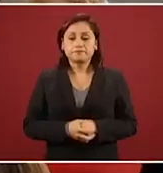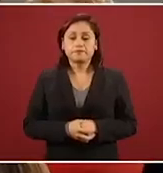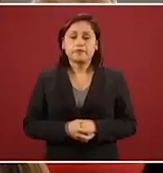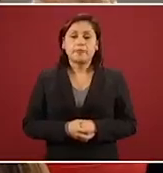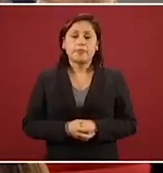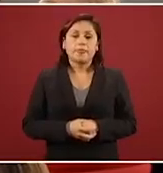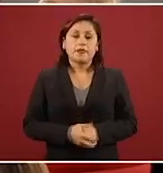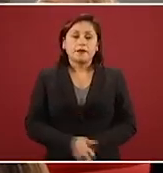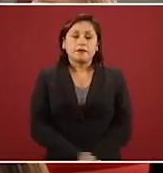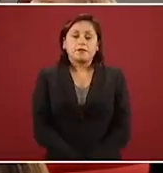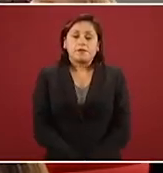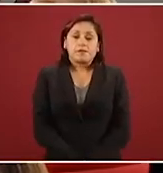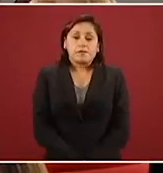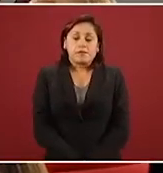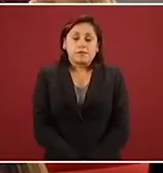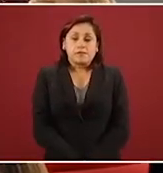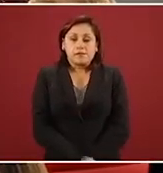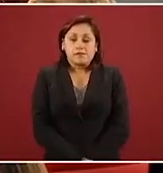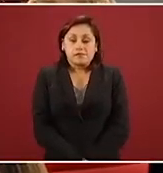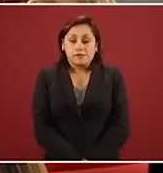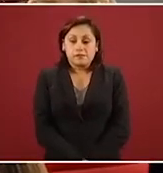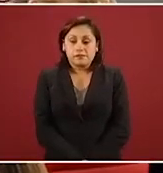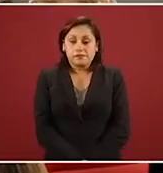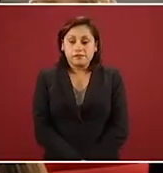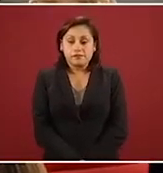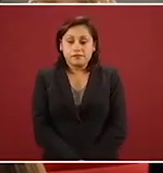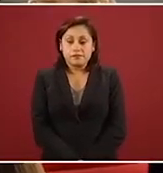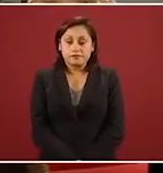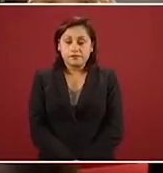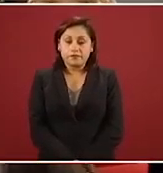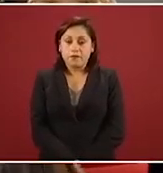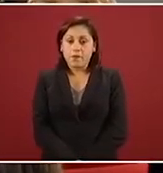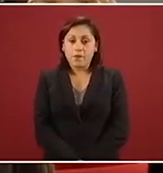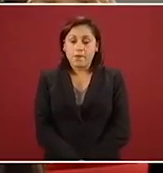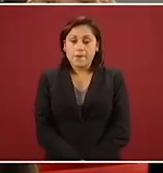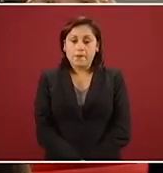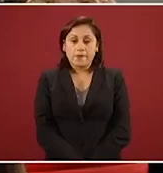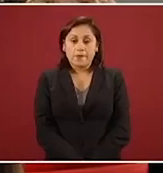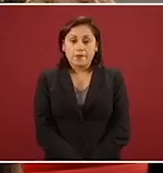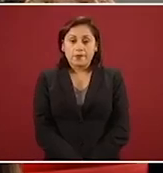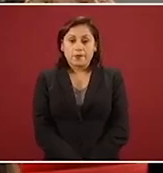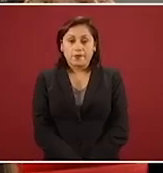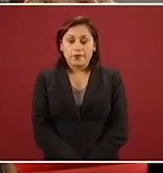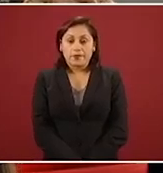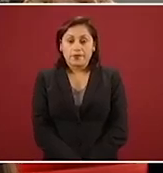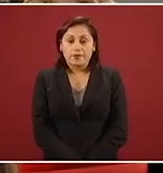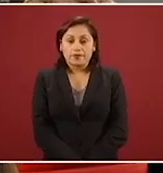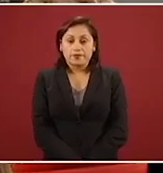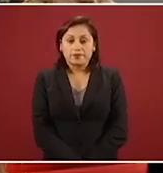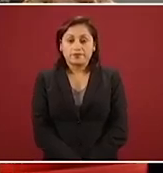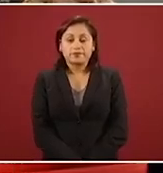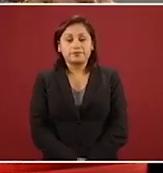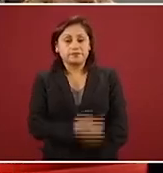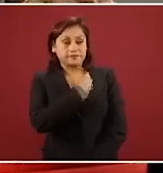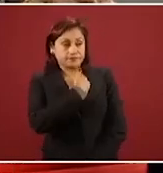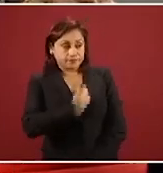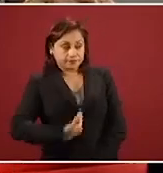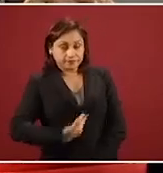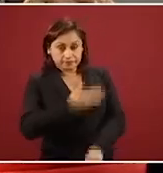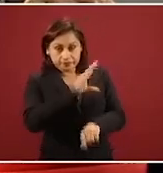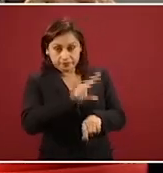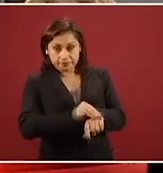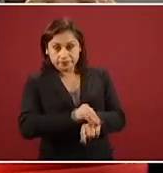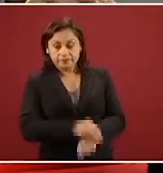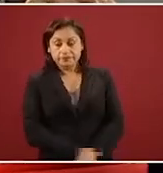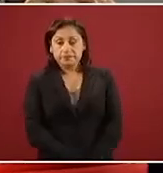Quiero aprovechar también para informar sobre los tres programas. Claro que sí, presidente. Con su permiso, presidente, y